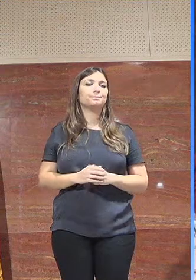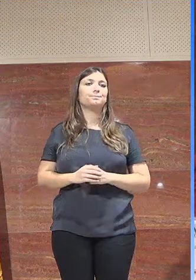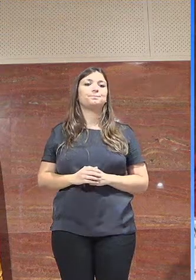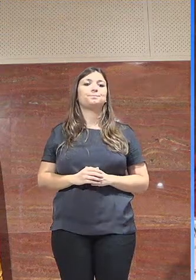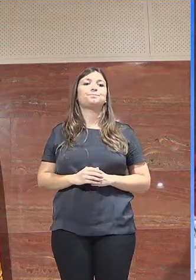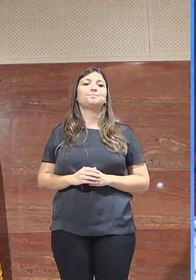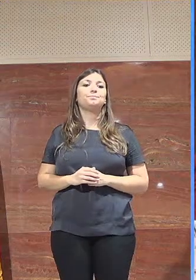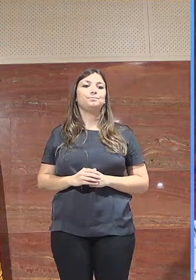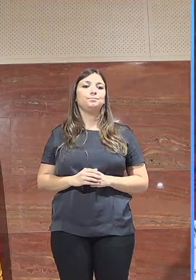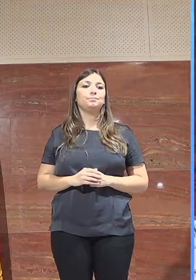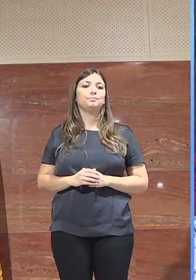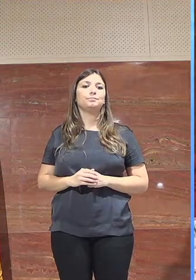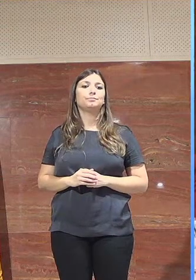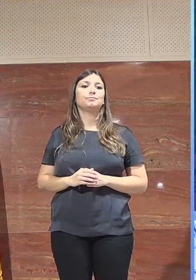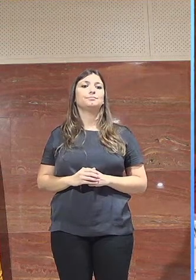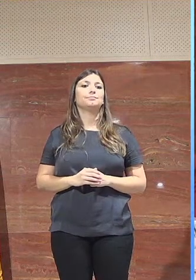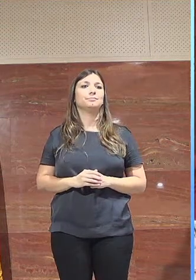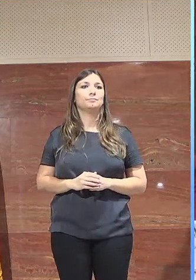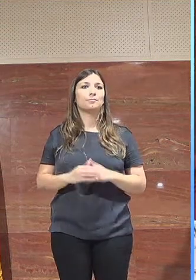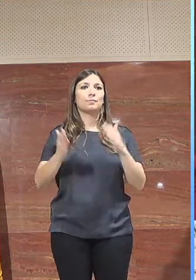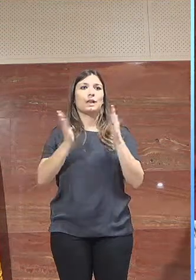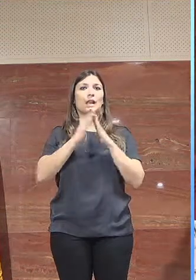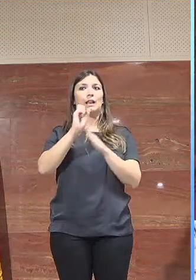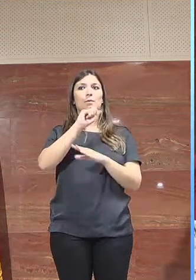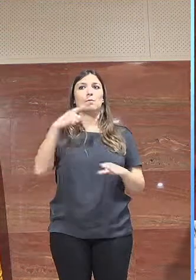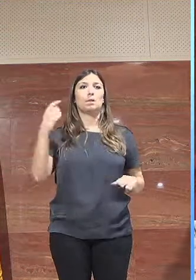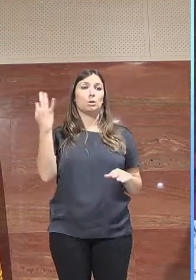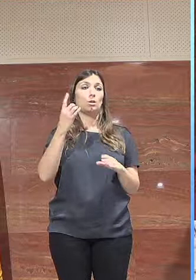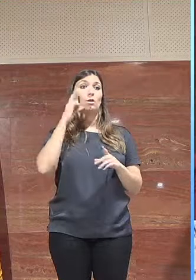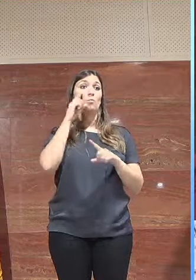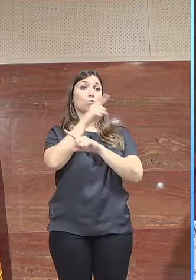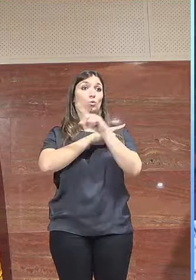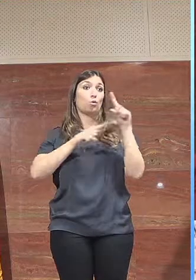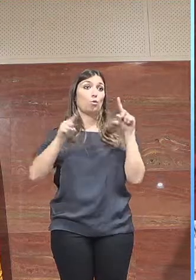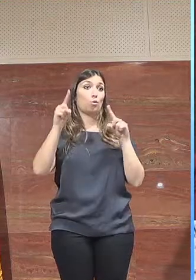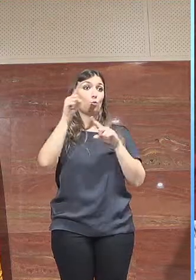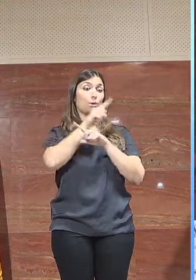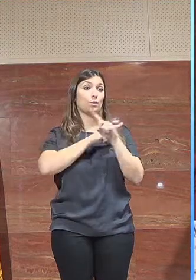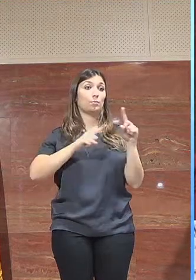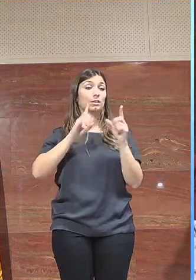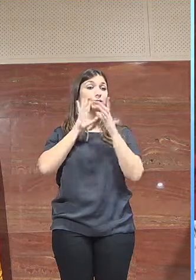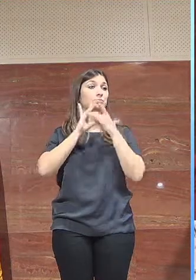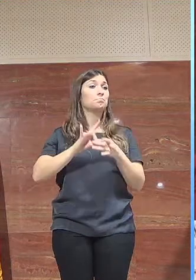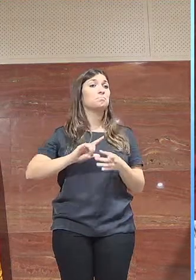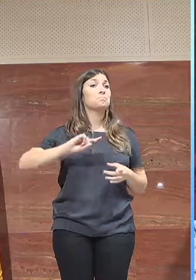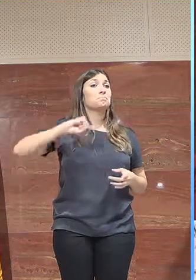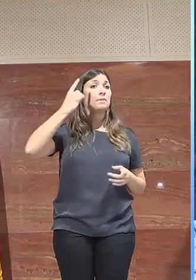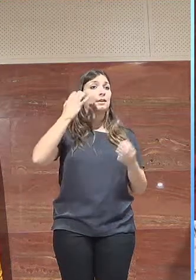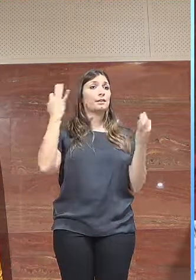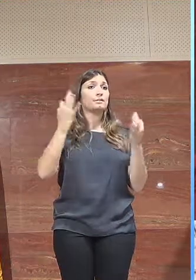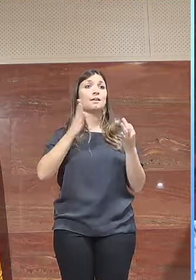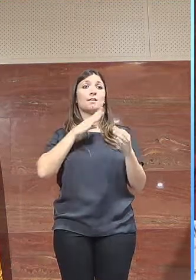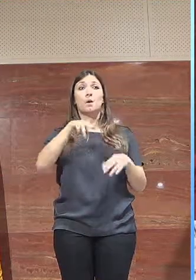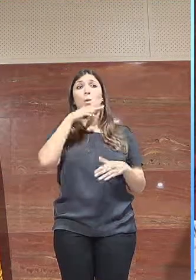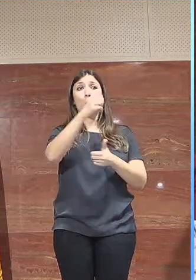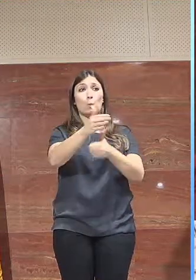Bien, en cuanto en la vivienda, pues bueno, los problemas tienen que ver fundamentalmente en el cuarto de